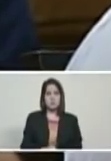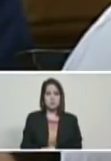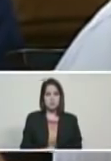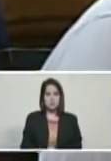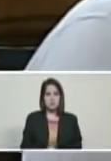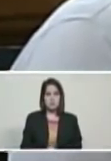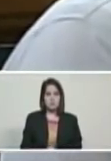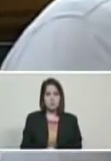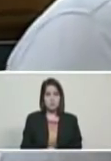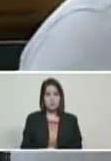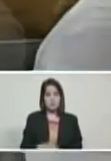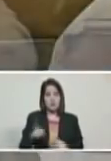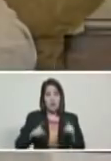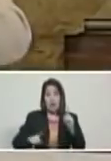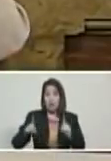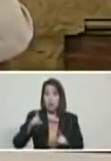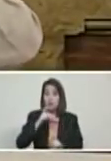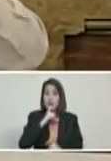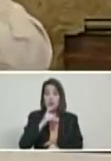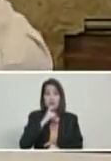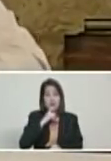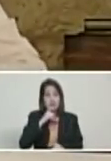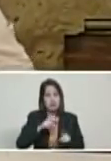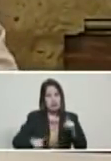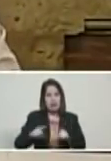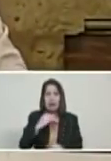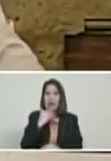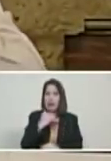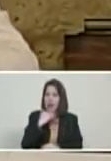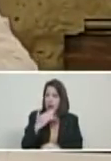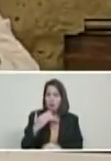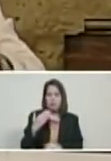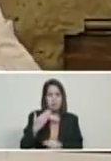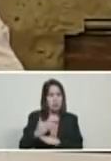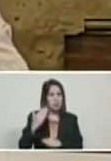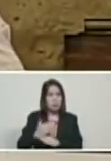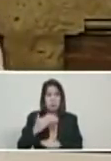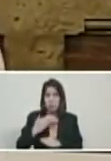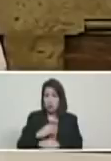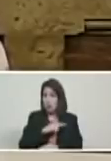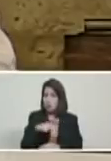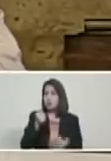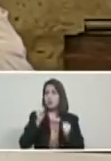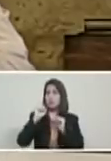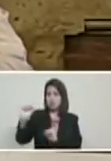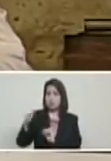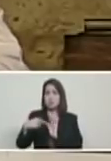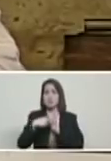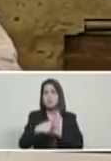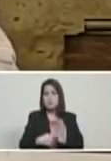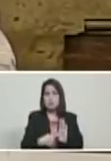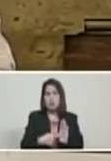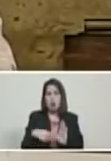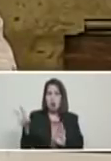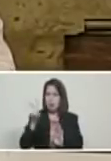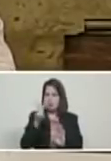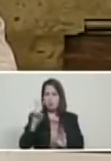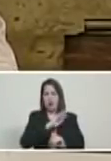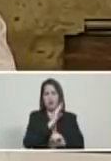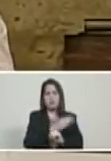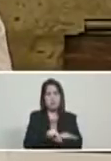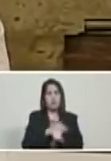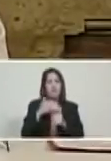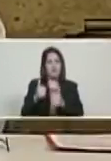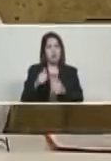Quizás la pongan un poquito más difícil. Póngala difícil. Para eso estamos nosotros los venezolanos. Somos, como dicen los